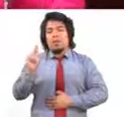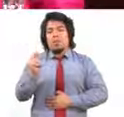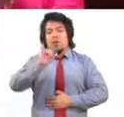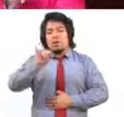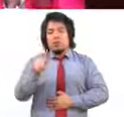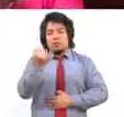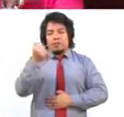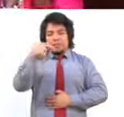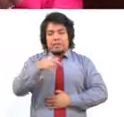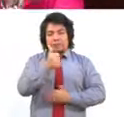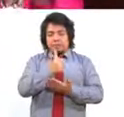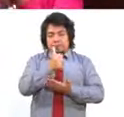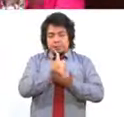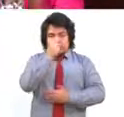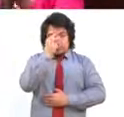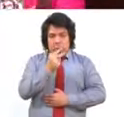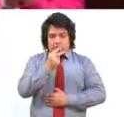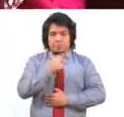México.